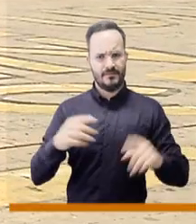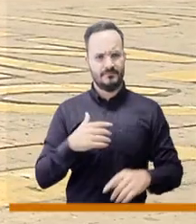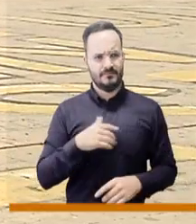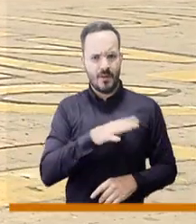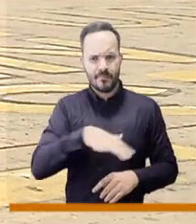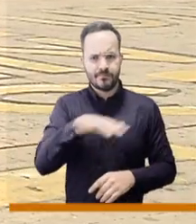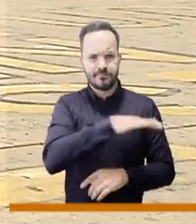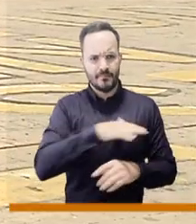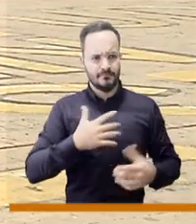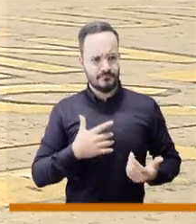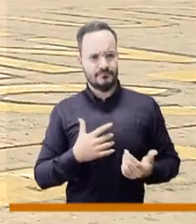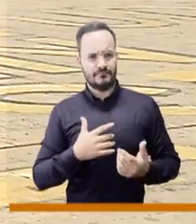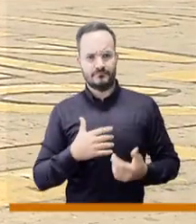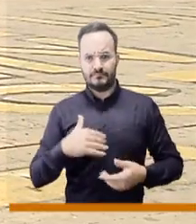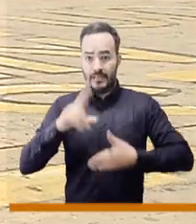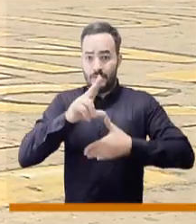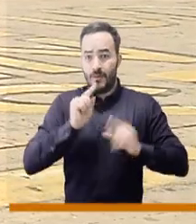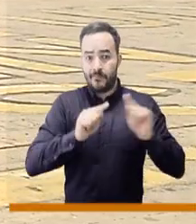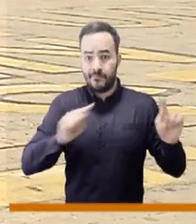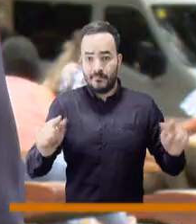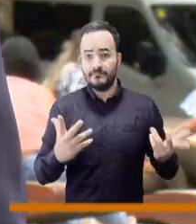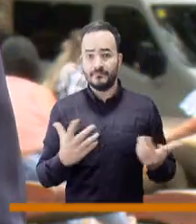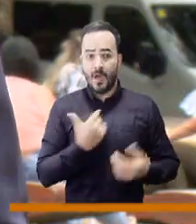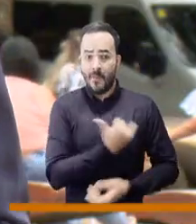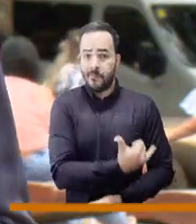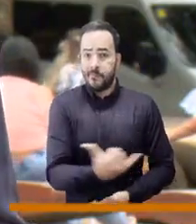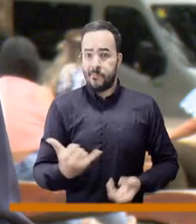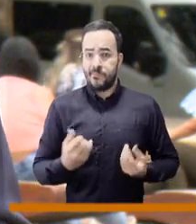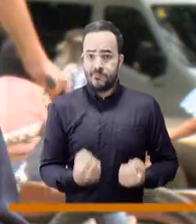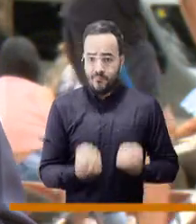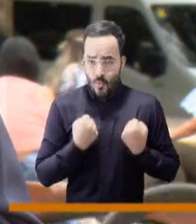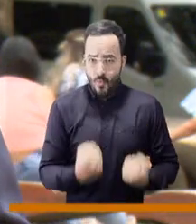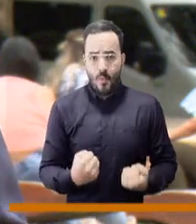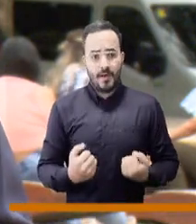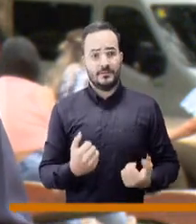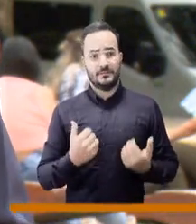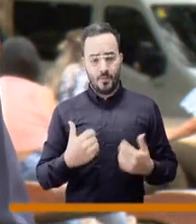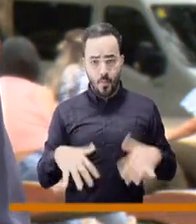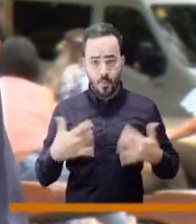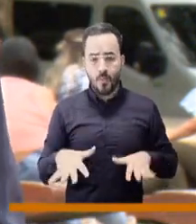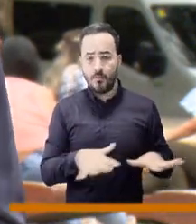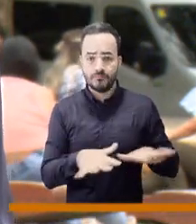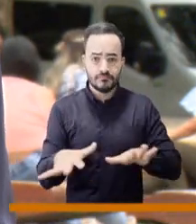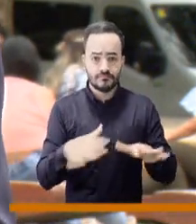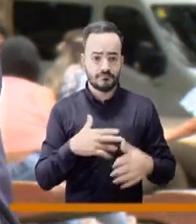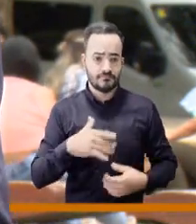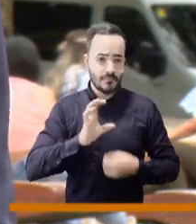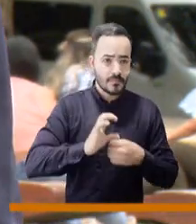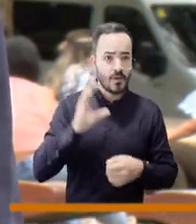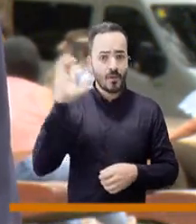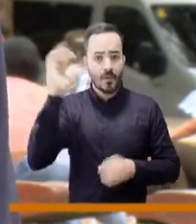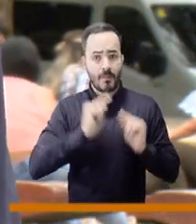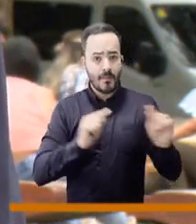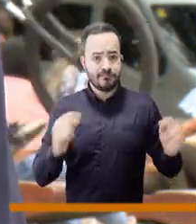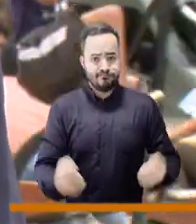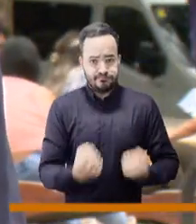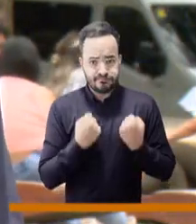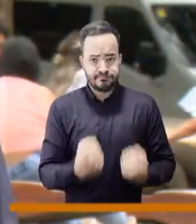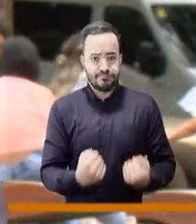los antiderechos que tienen mucho capital político, financiero y económico en la ciudad y en el